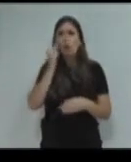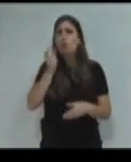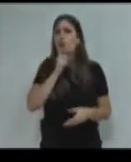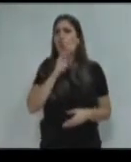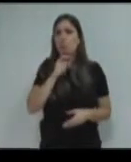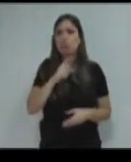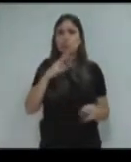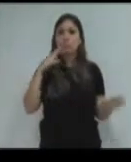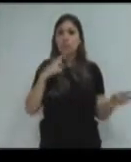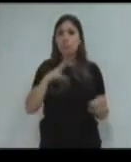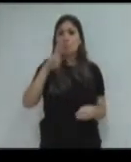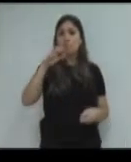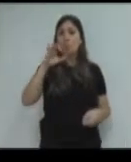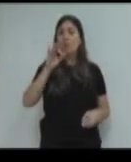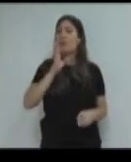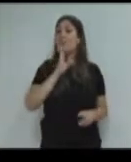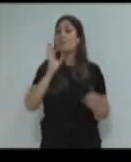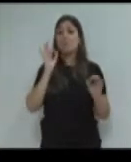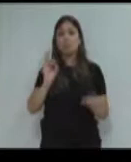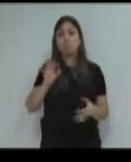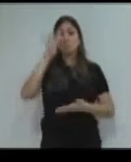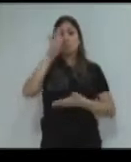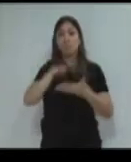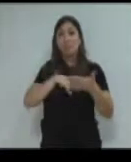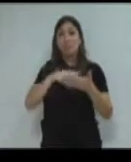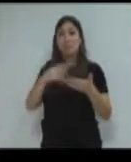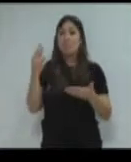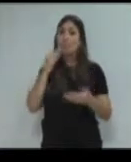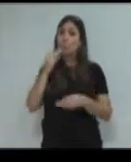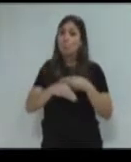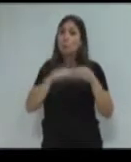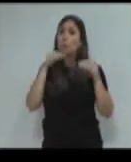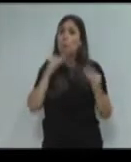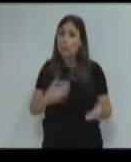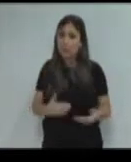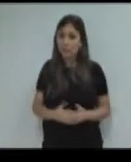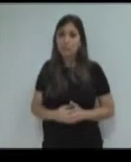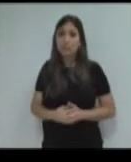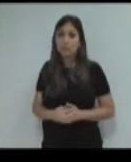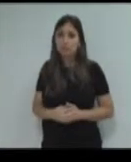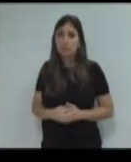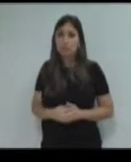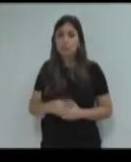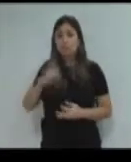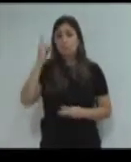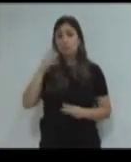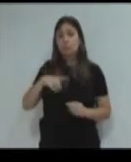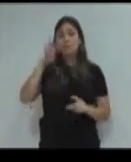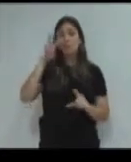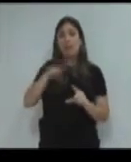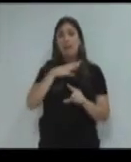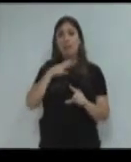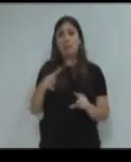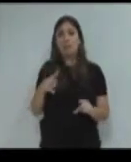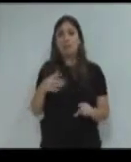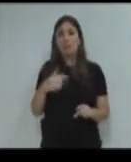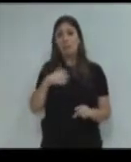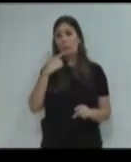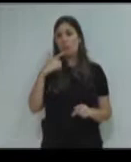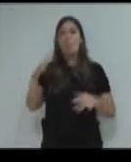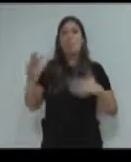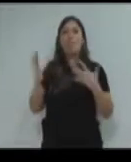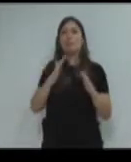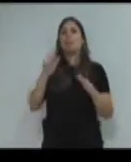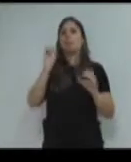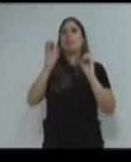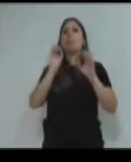a lo de antes, las tablas tienen que estar bien construidas, porque si no, si hacemos una tabla, como yo digo, a mano